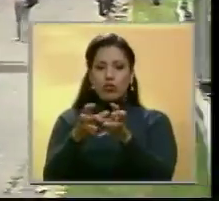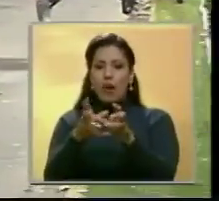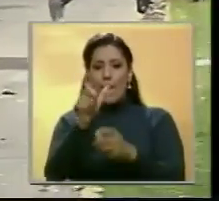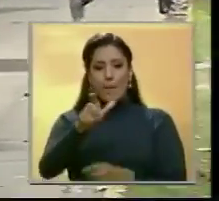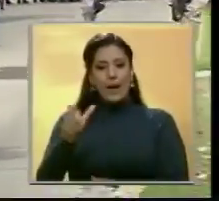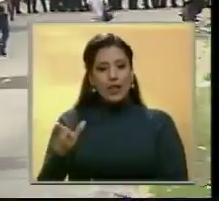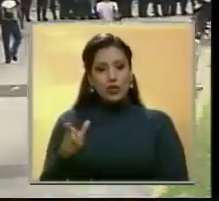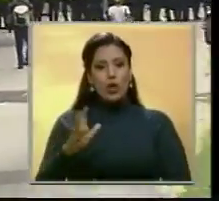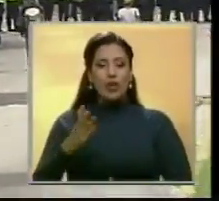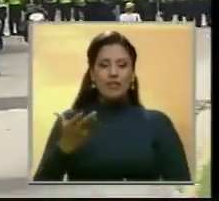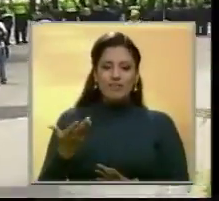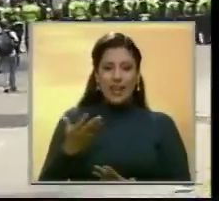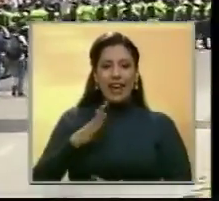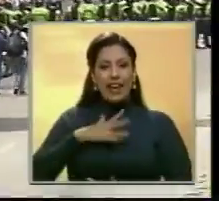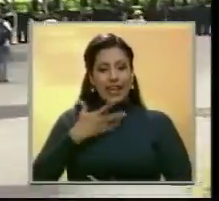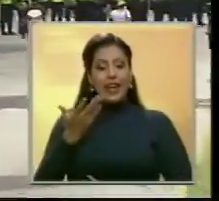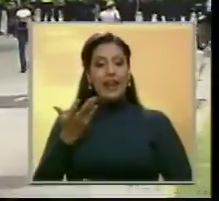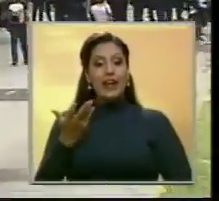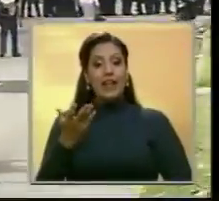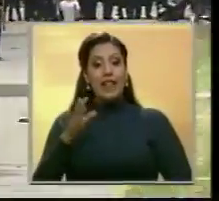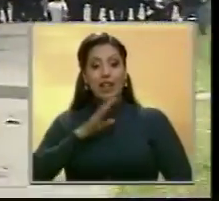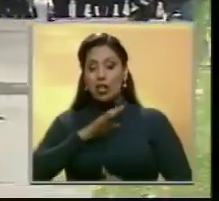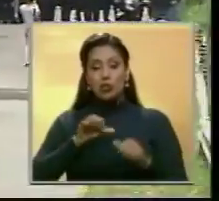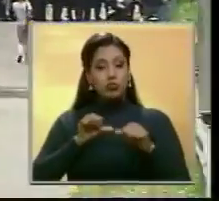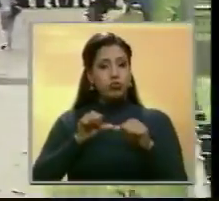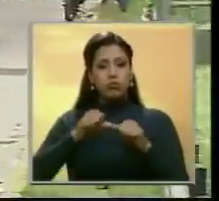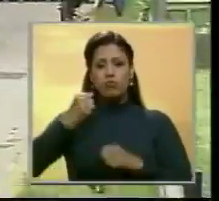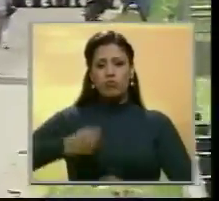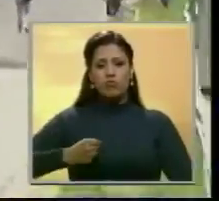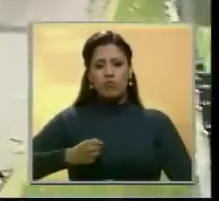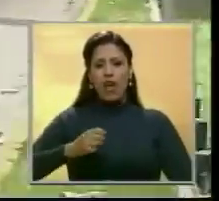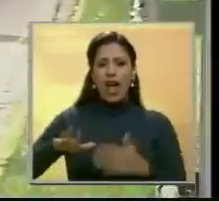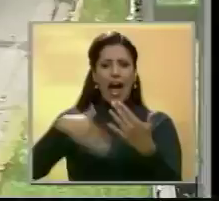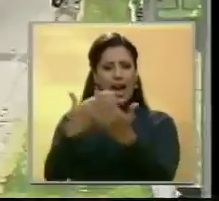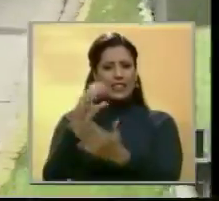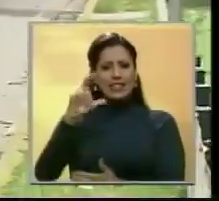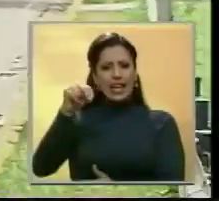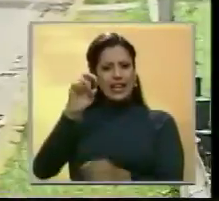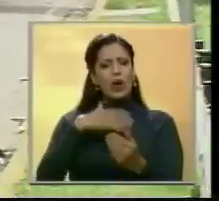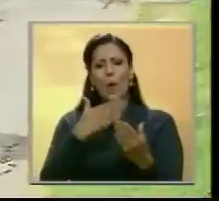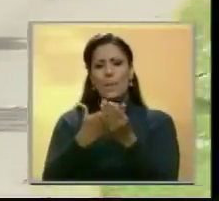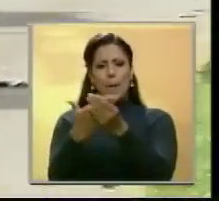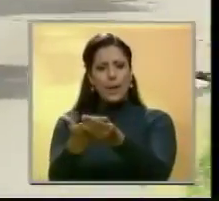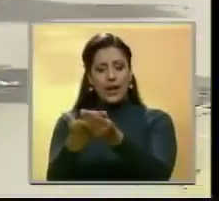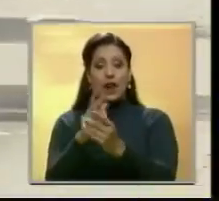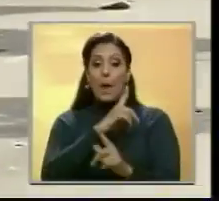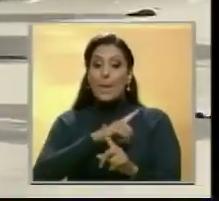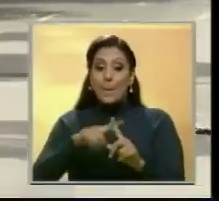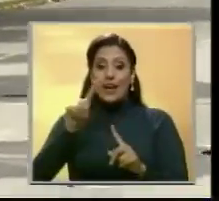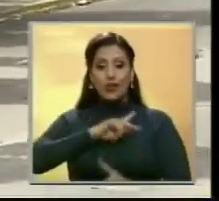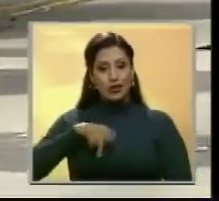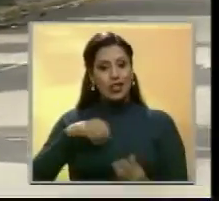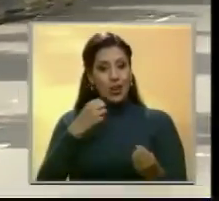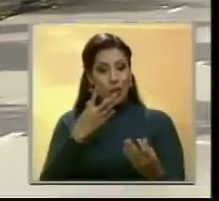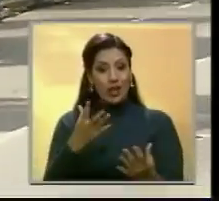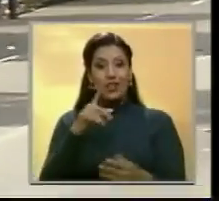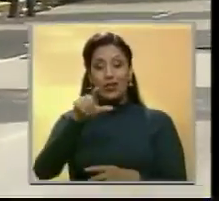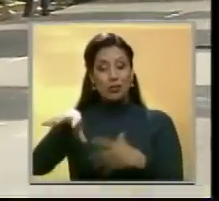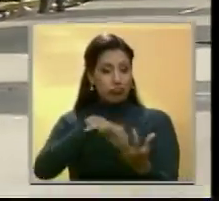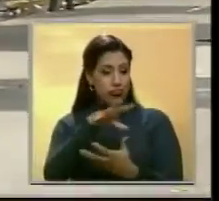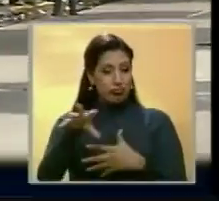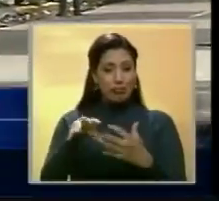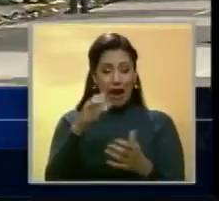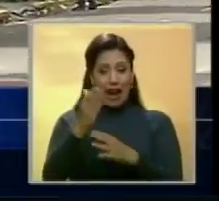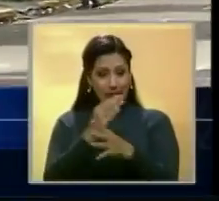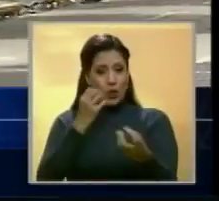personas que señalaron que se mantendrían firmes para poder llegar al CNE a entregar el documento. Sin embargo, queremos comentarle que mientras que todo esto